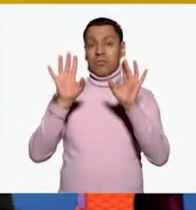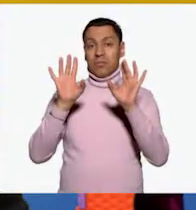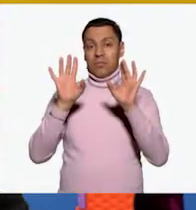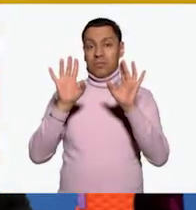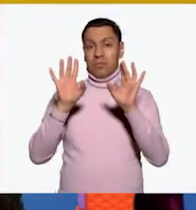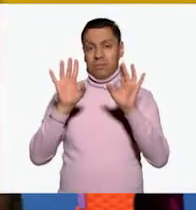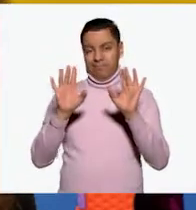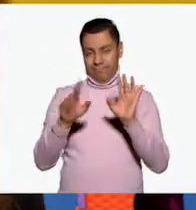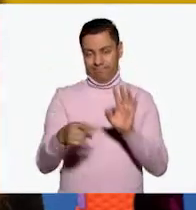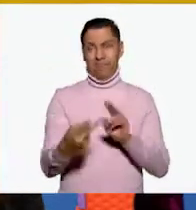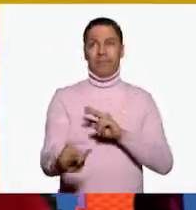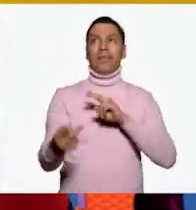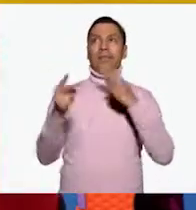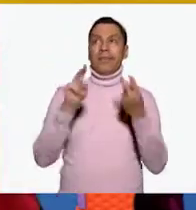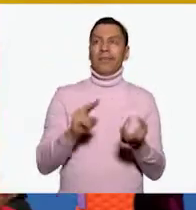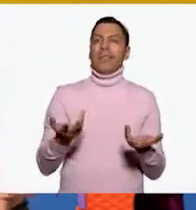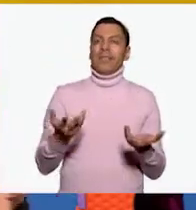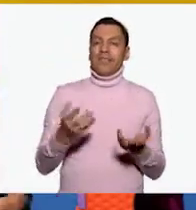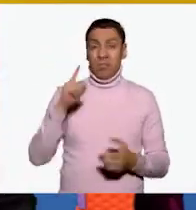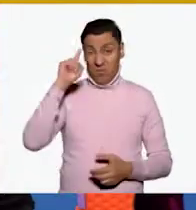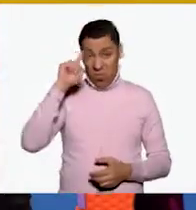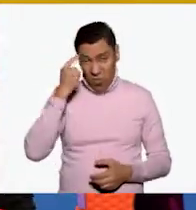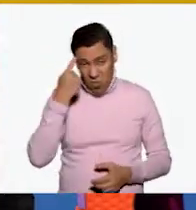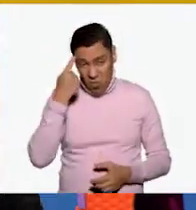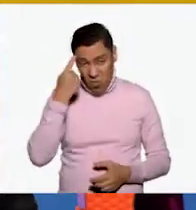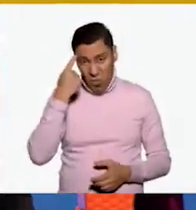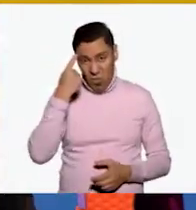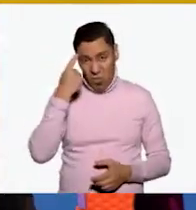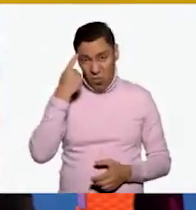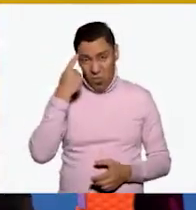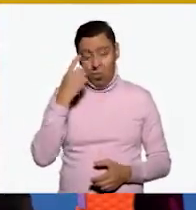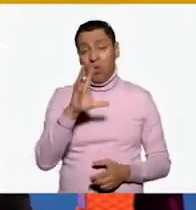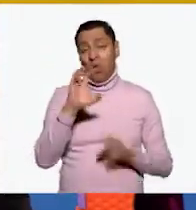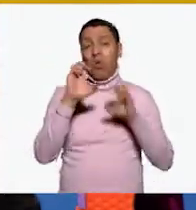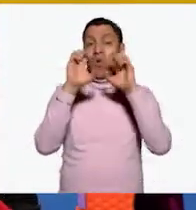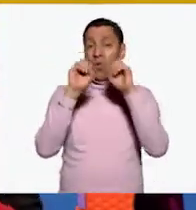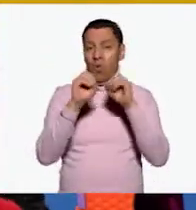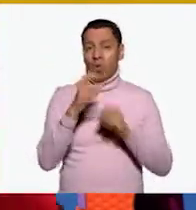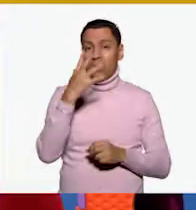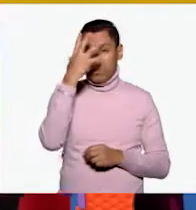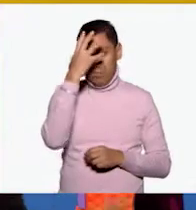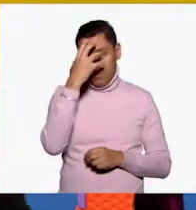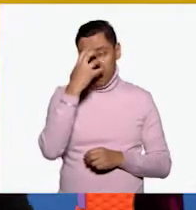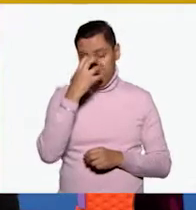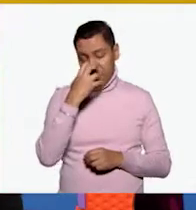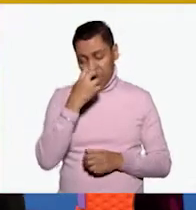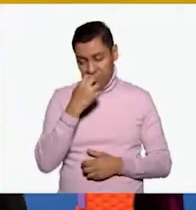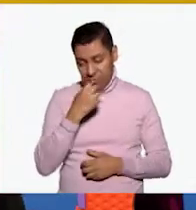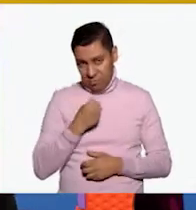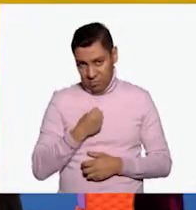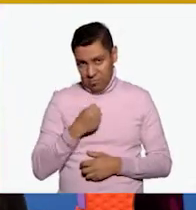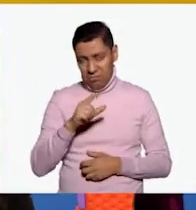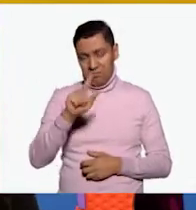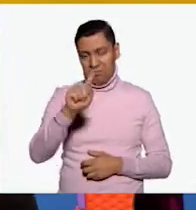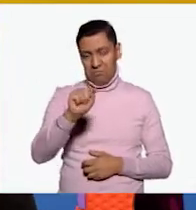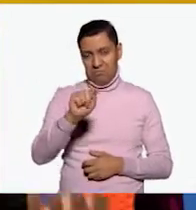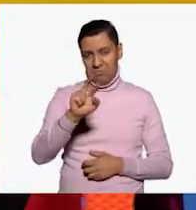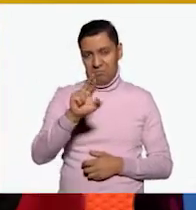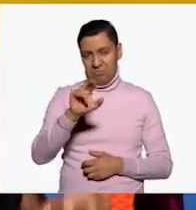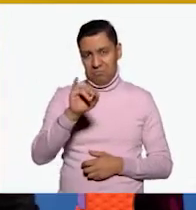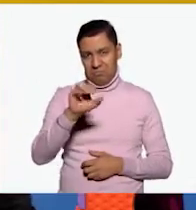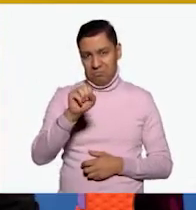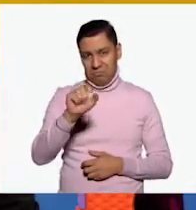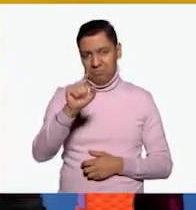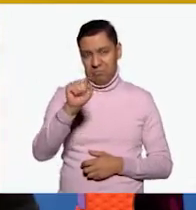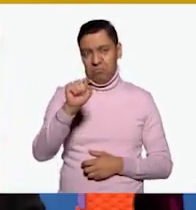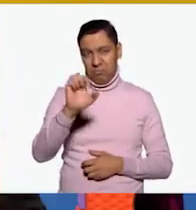alegría, la sorpresa, el enojo. Podemos sentir tristeza. Esta es otra emoción básica que, como